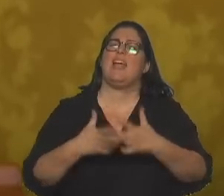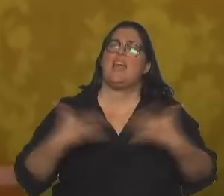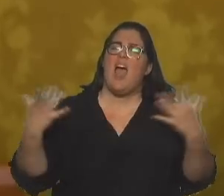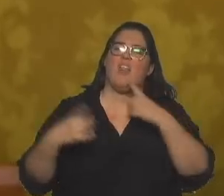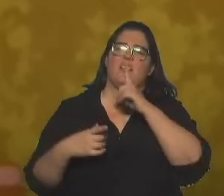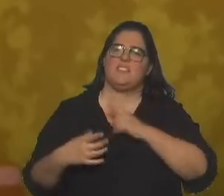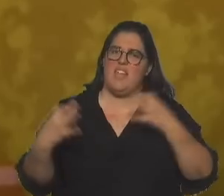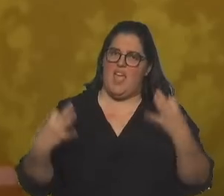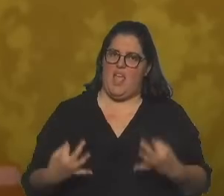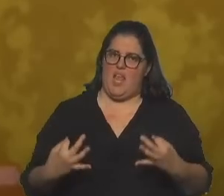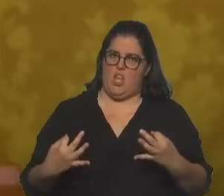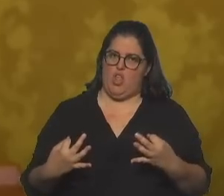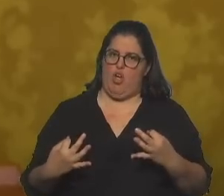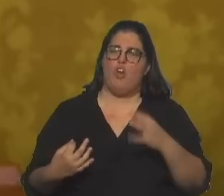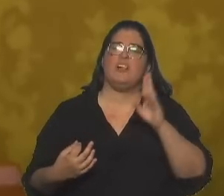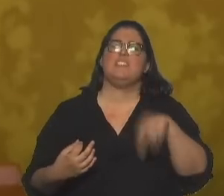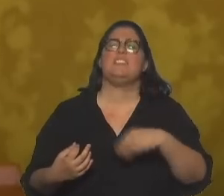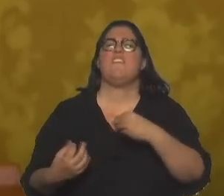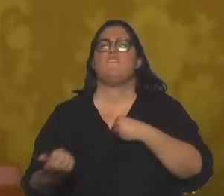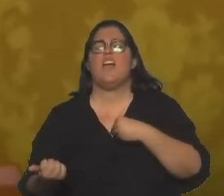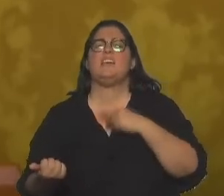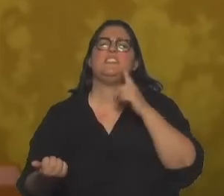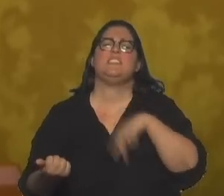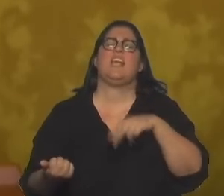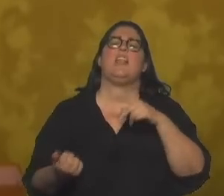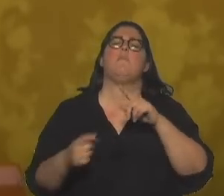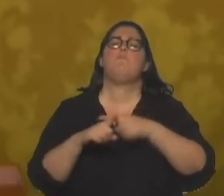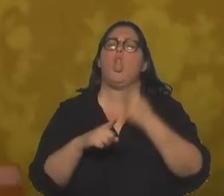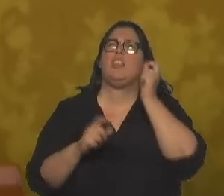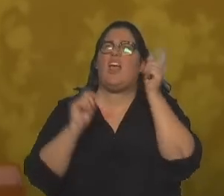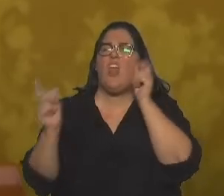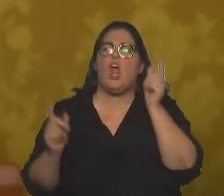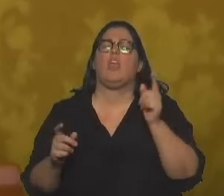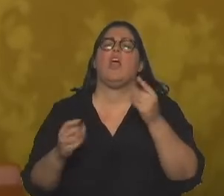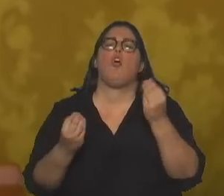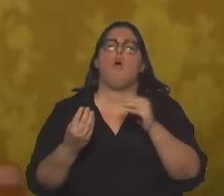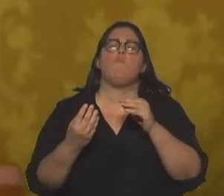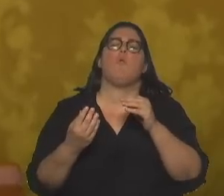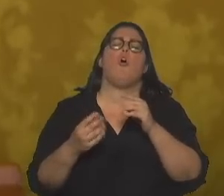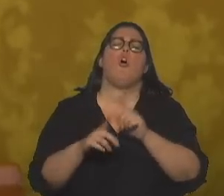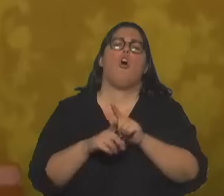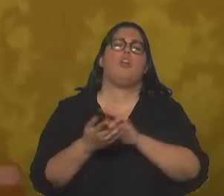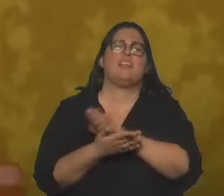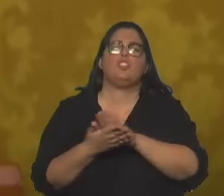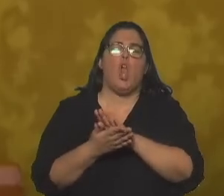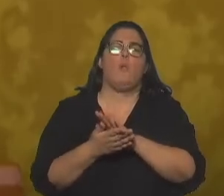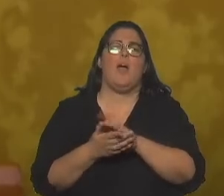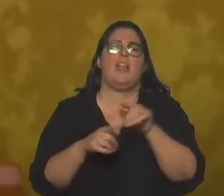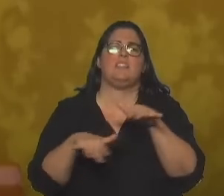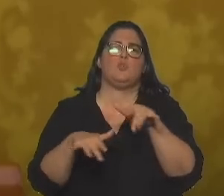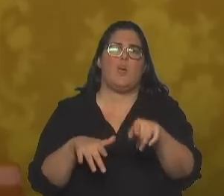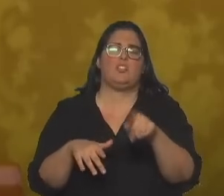serio, sin dogmas ni ideologías, acerca de cómo enfrentar la amenaza que hoy representa